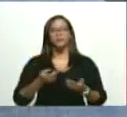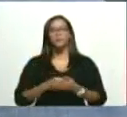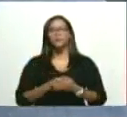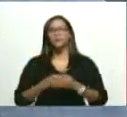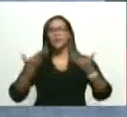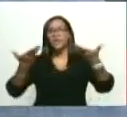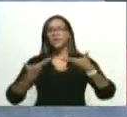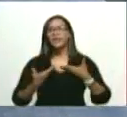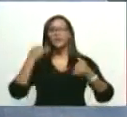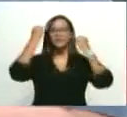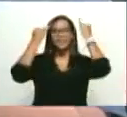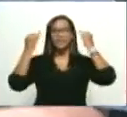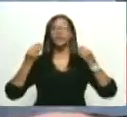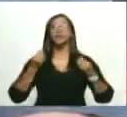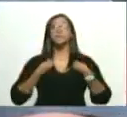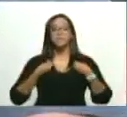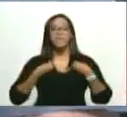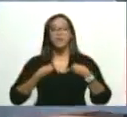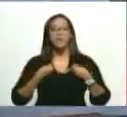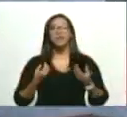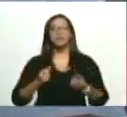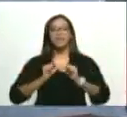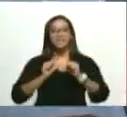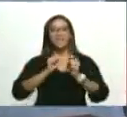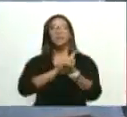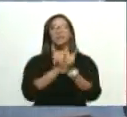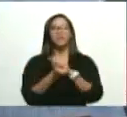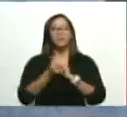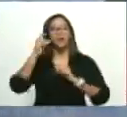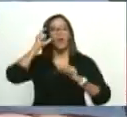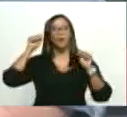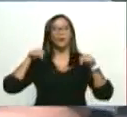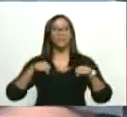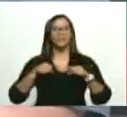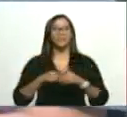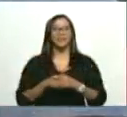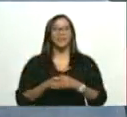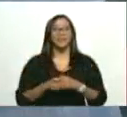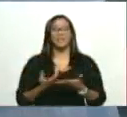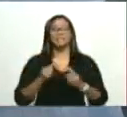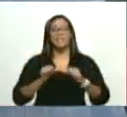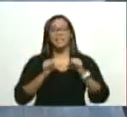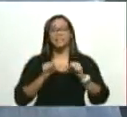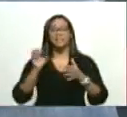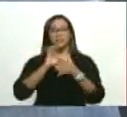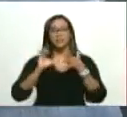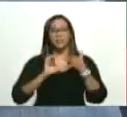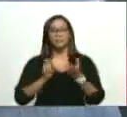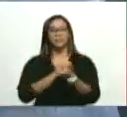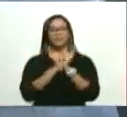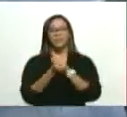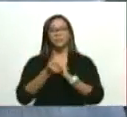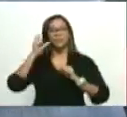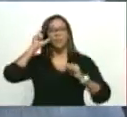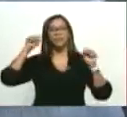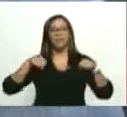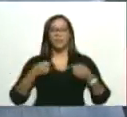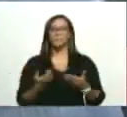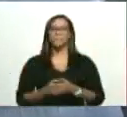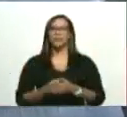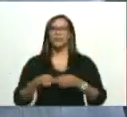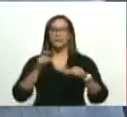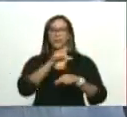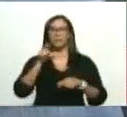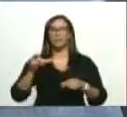recordar esas ideas que están vivas, que seguimos transformando hoy en día, que siguen siendo instrumentos de transformación hoy en día para esa sociedad que